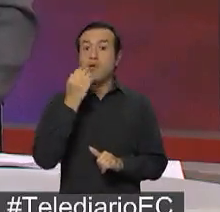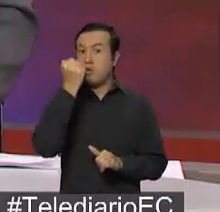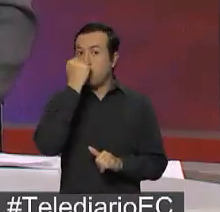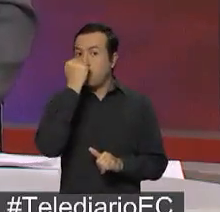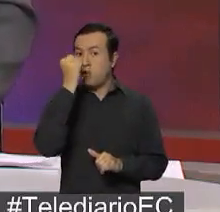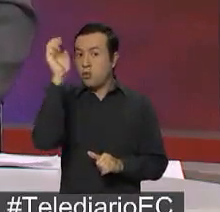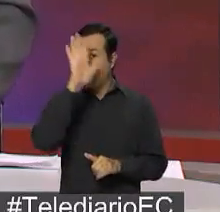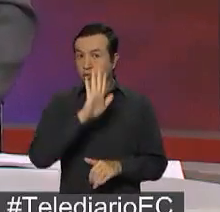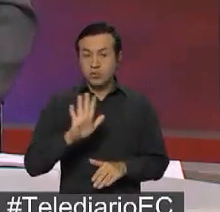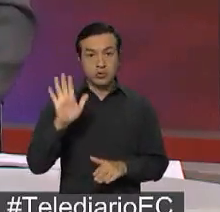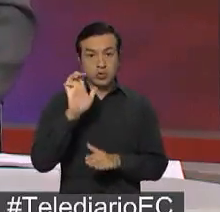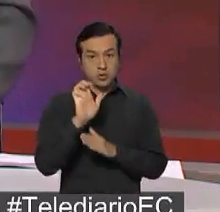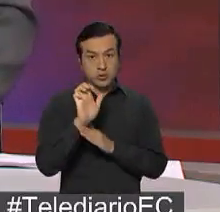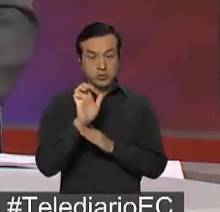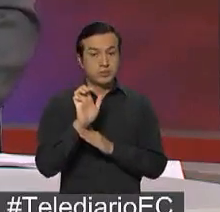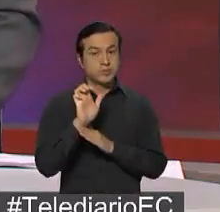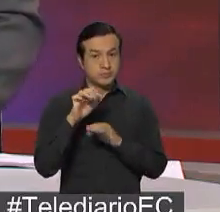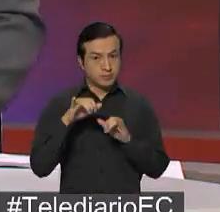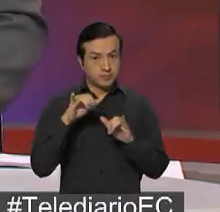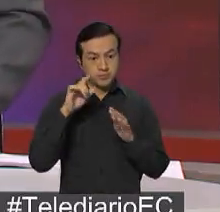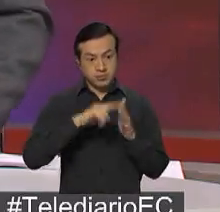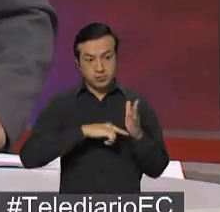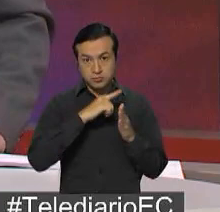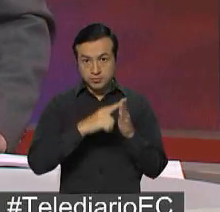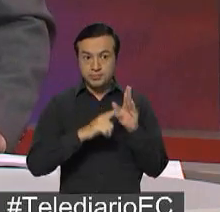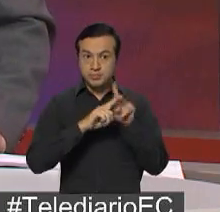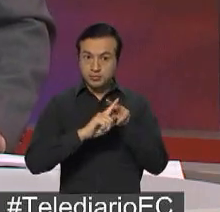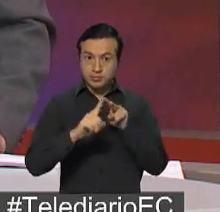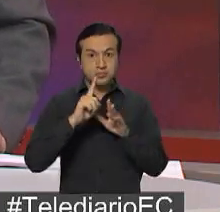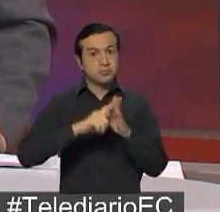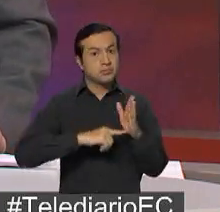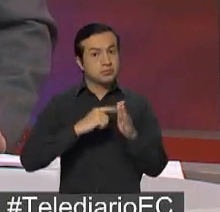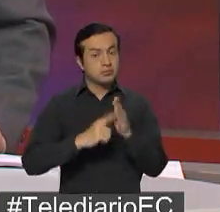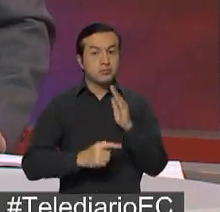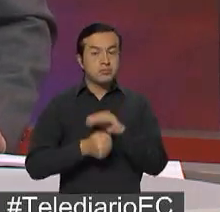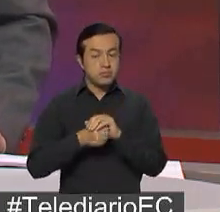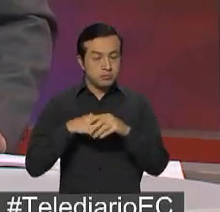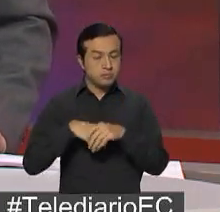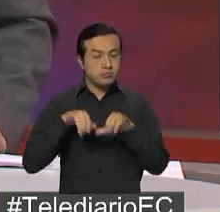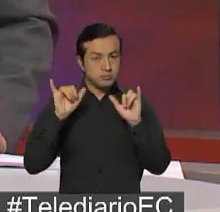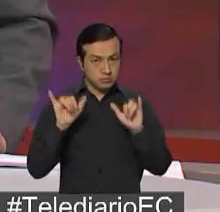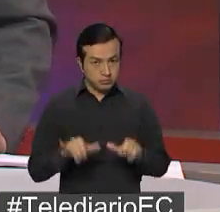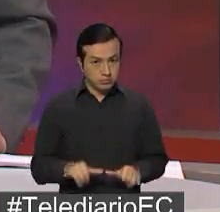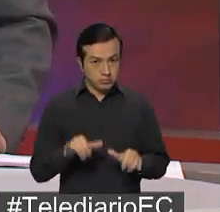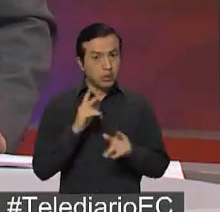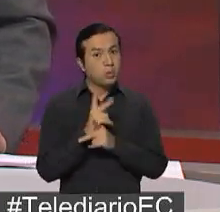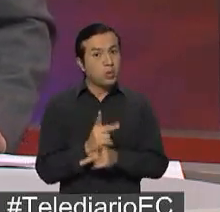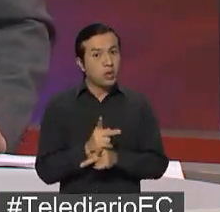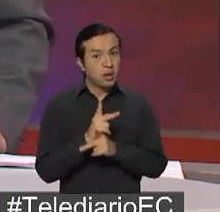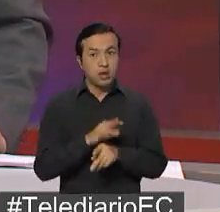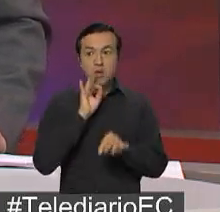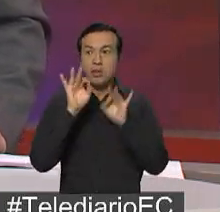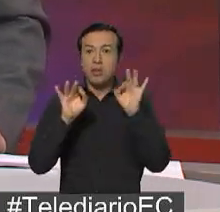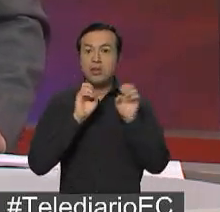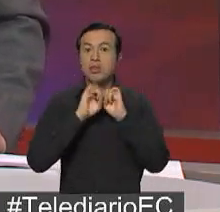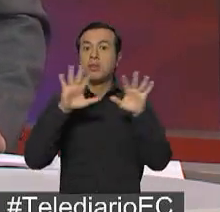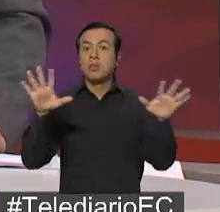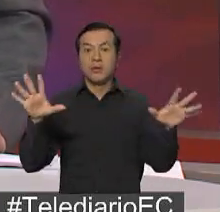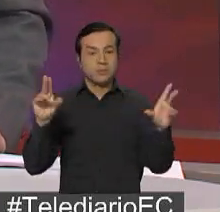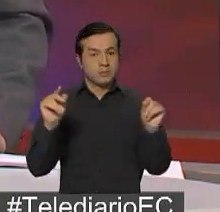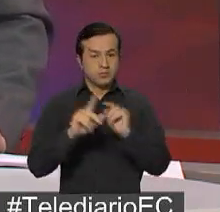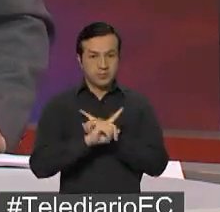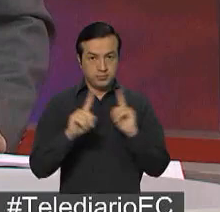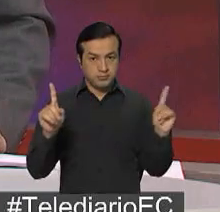en todo el país y por lo tanto continúan las restricciones dispuestas por las autoridades para evitar el avance de la pandemia